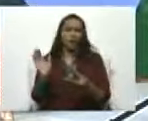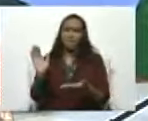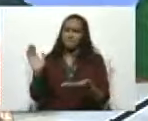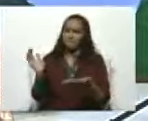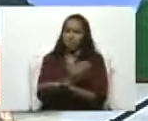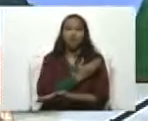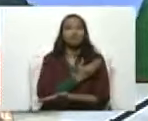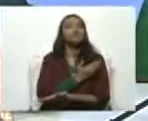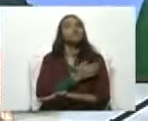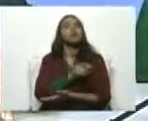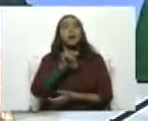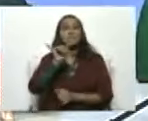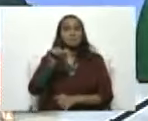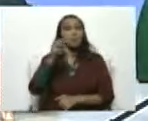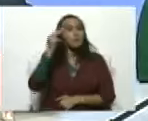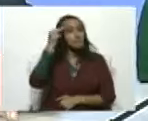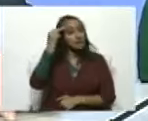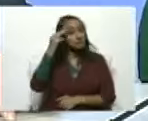ahorita piensan en eso.